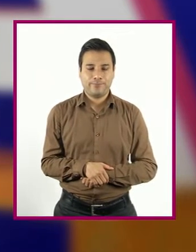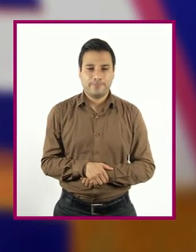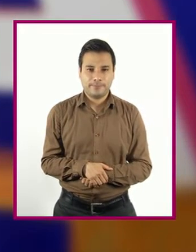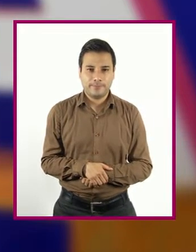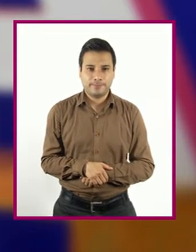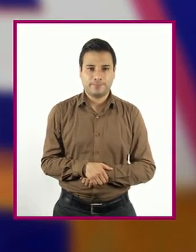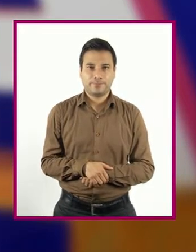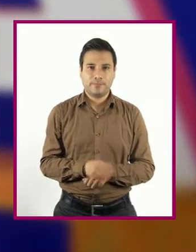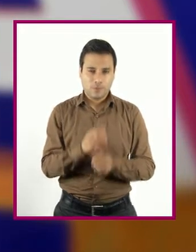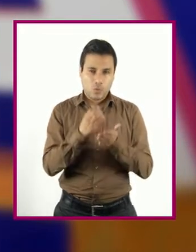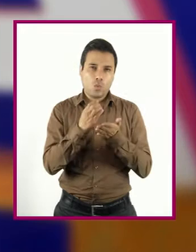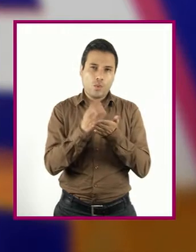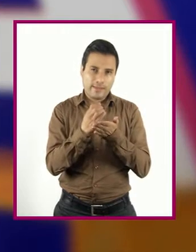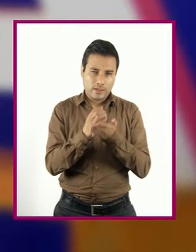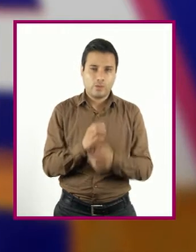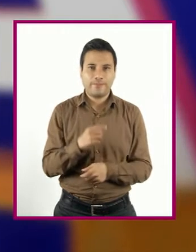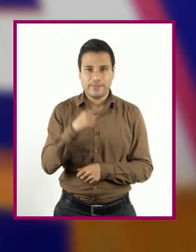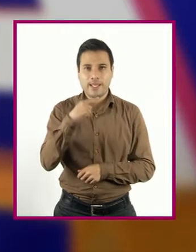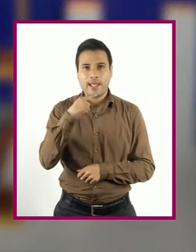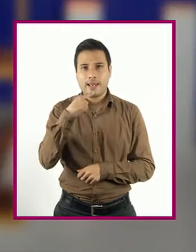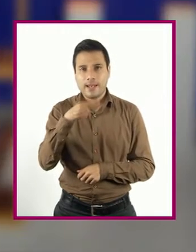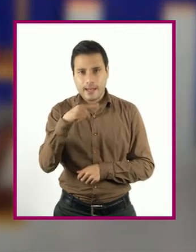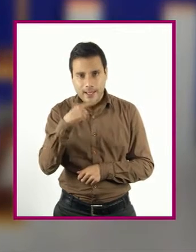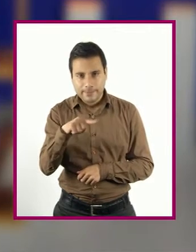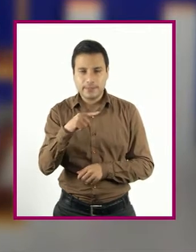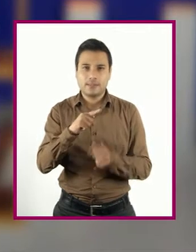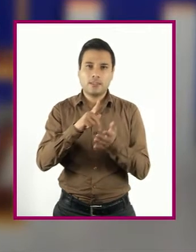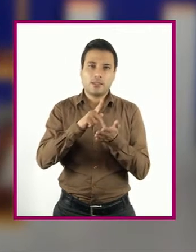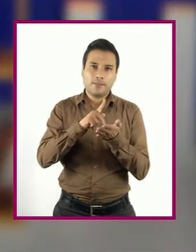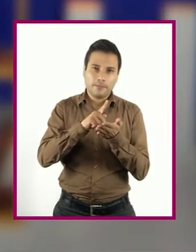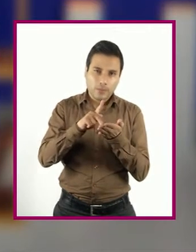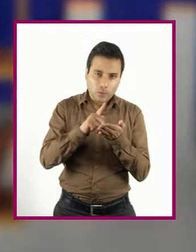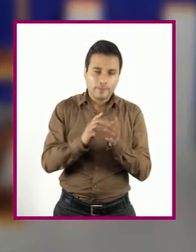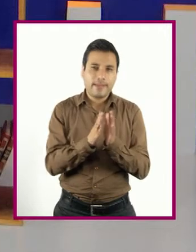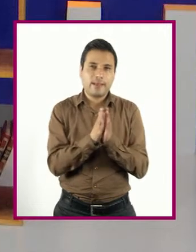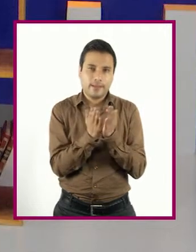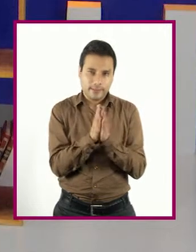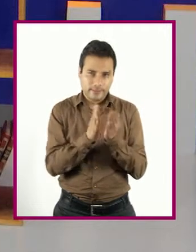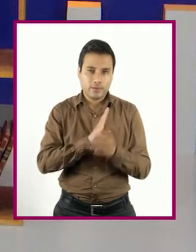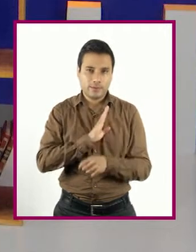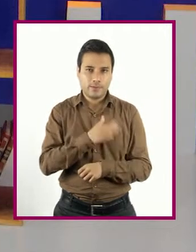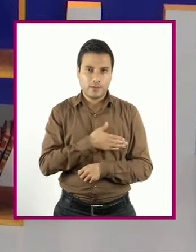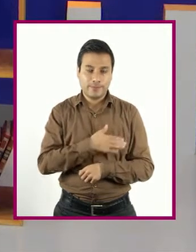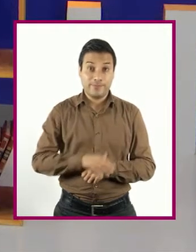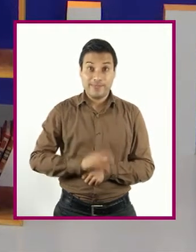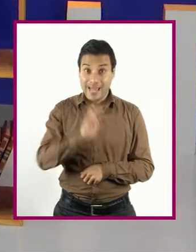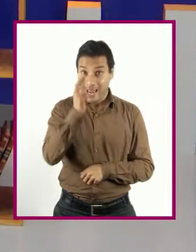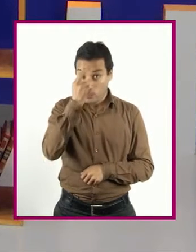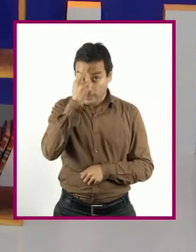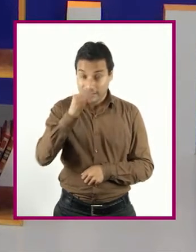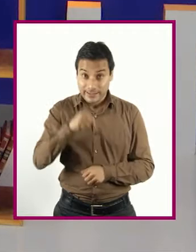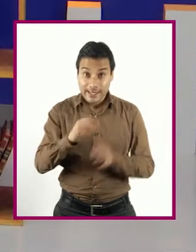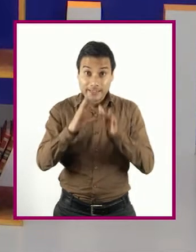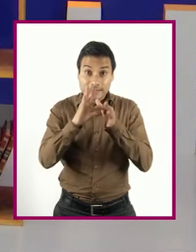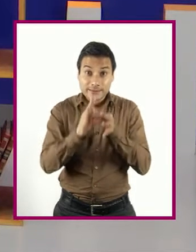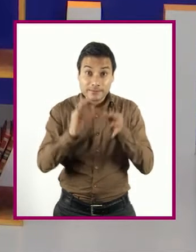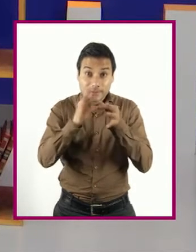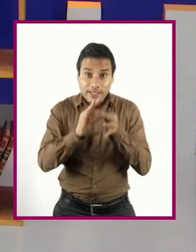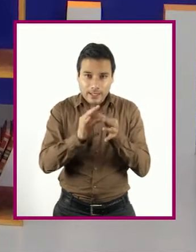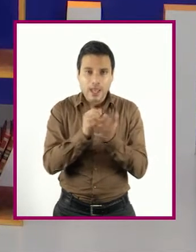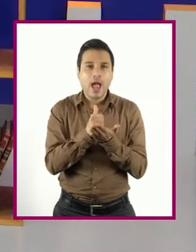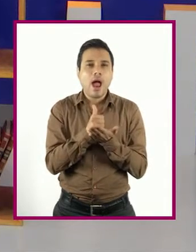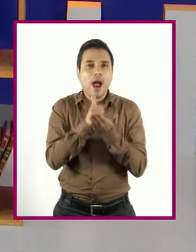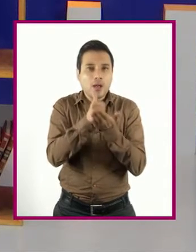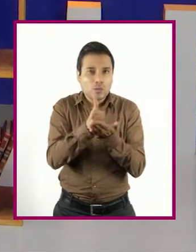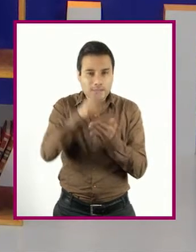para que puedan tomar notas. También podría ayudarles tener a la mano su libro de texto. Recuerden que todo lo que vean es para reforzar su